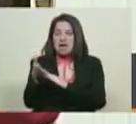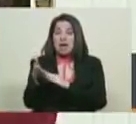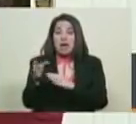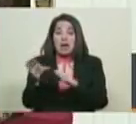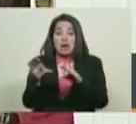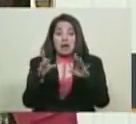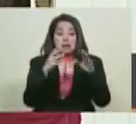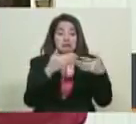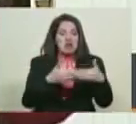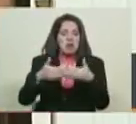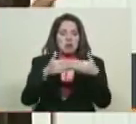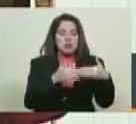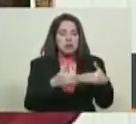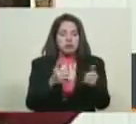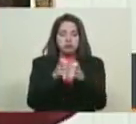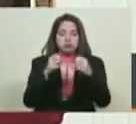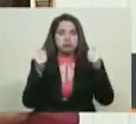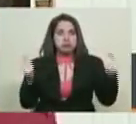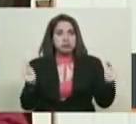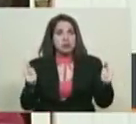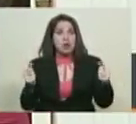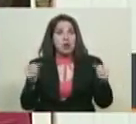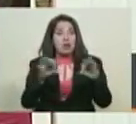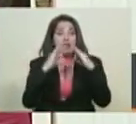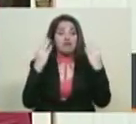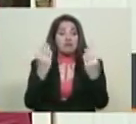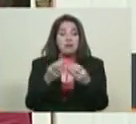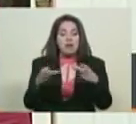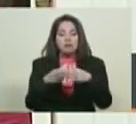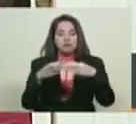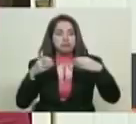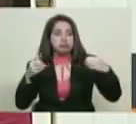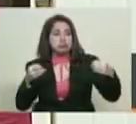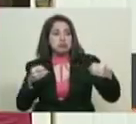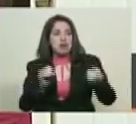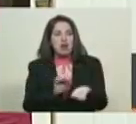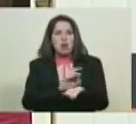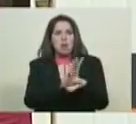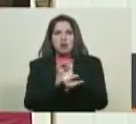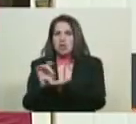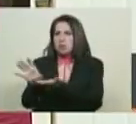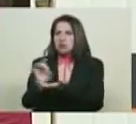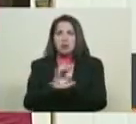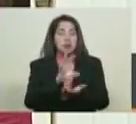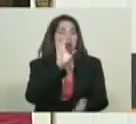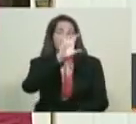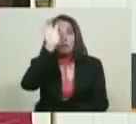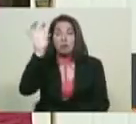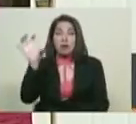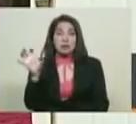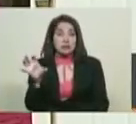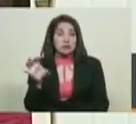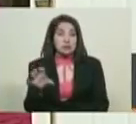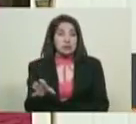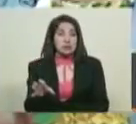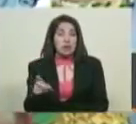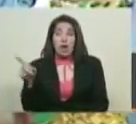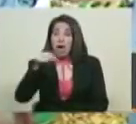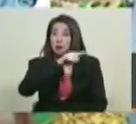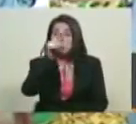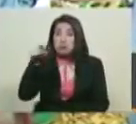familias, perseguirlos, expulsarlos, deportarlos. Los deportaban por miles a ustedes, hermanos